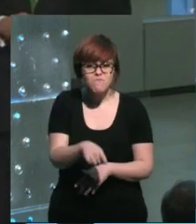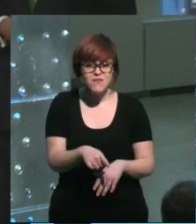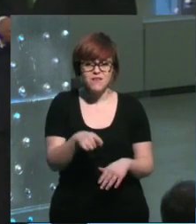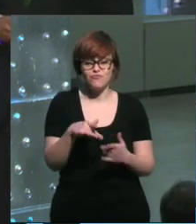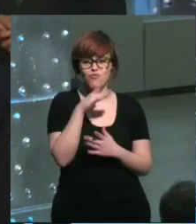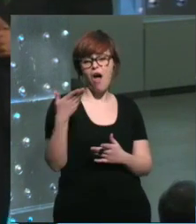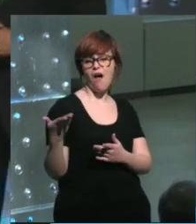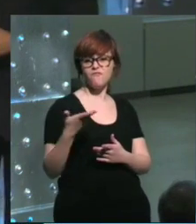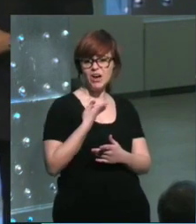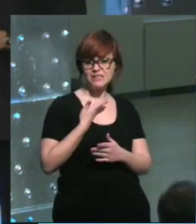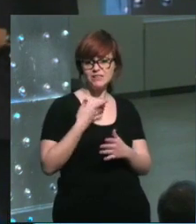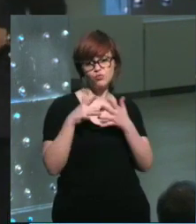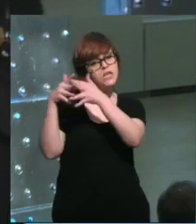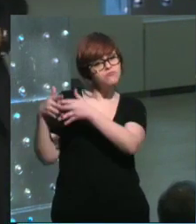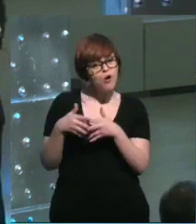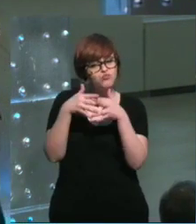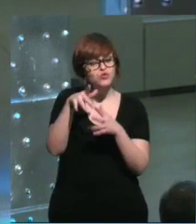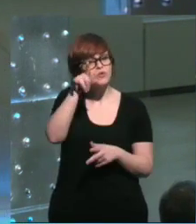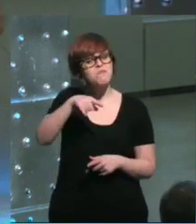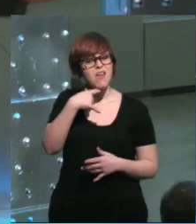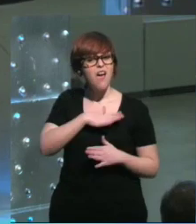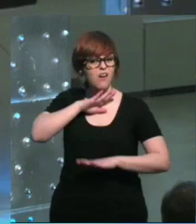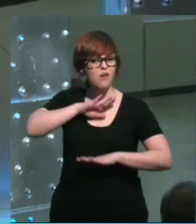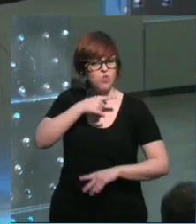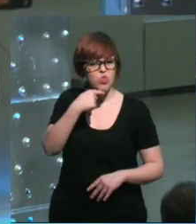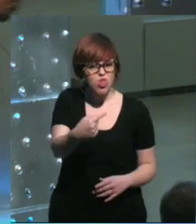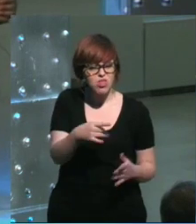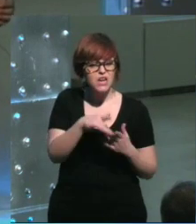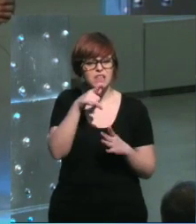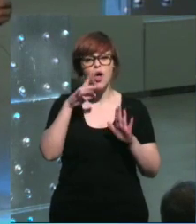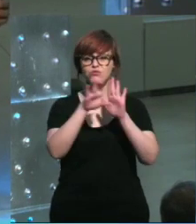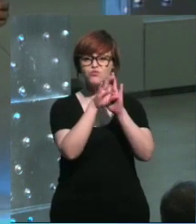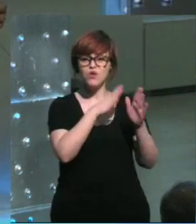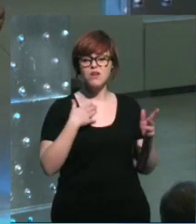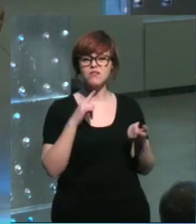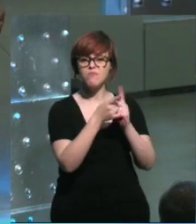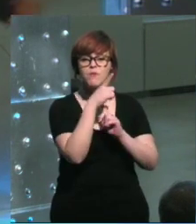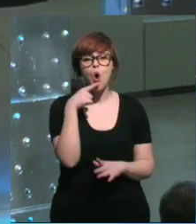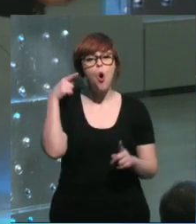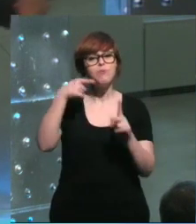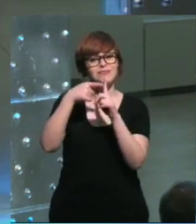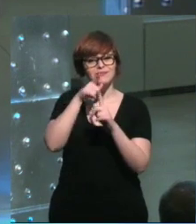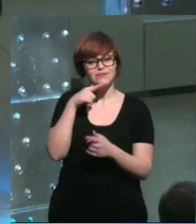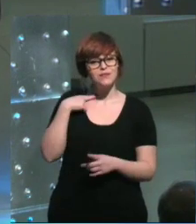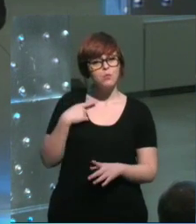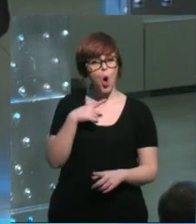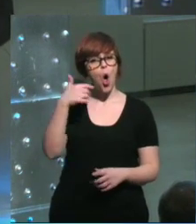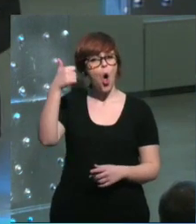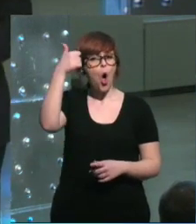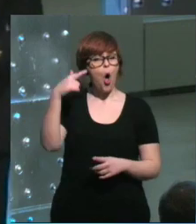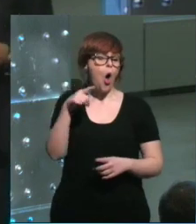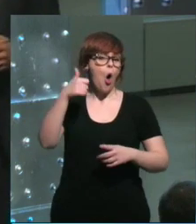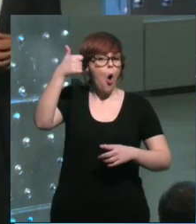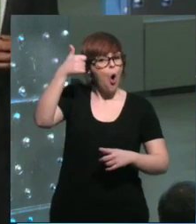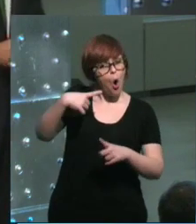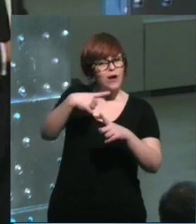decir que quiere modificar la Constitución de Estados Unidos para quitarle derechos a los gays. Se atreve a decir que las